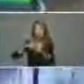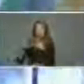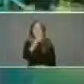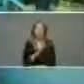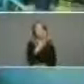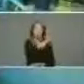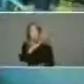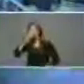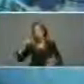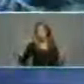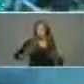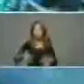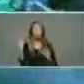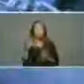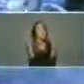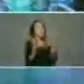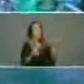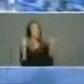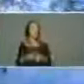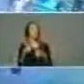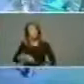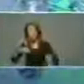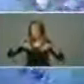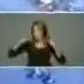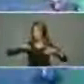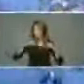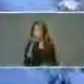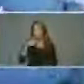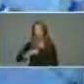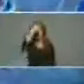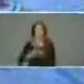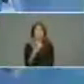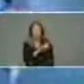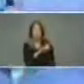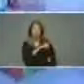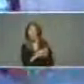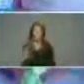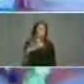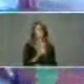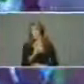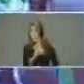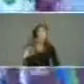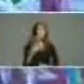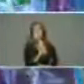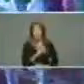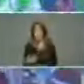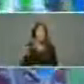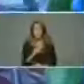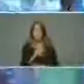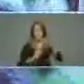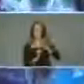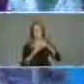con ella una fiesta de la que disfruto Pues soy mameluco y no puedo no puedo no